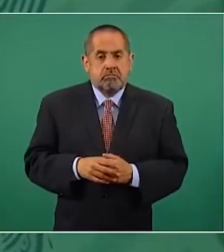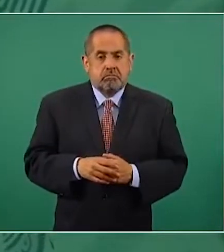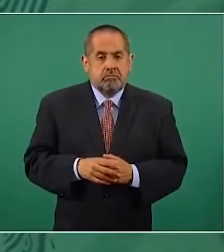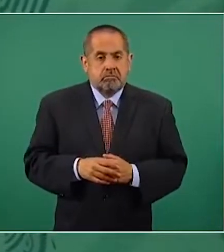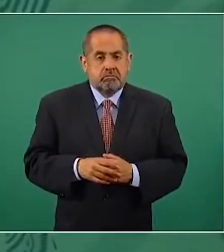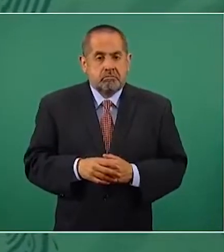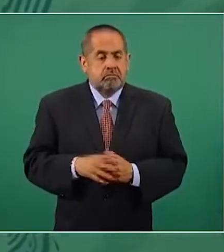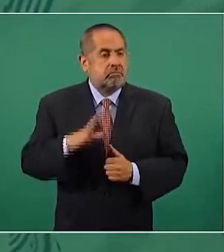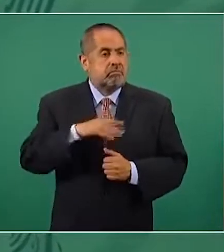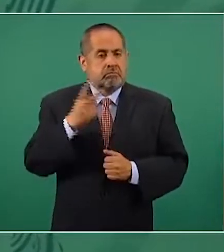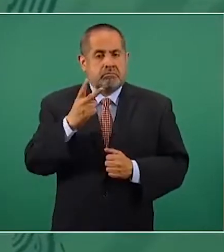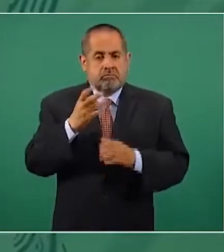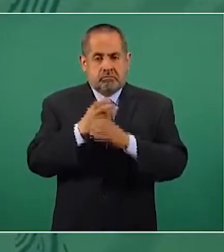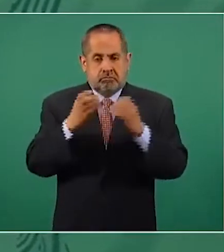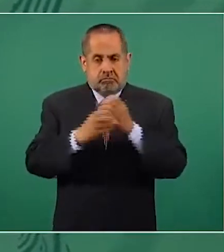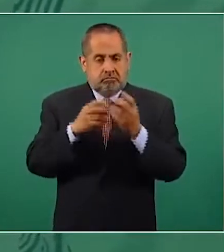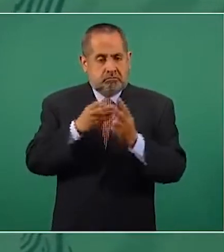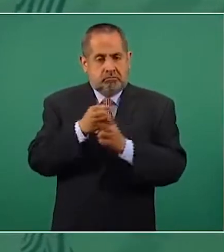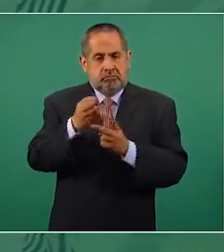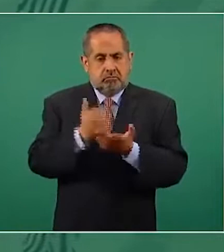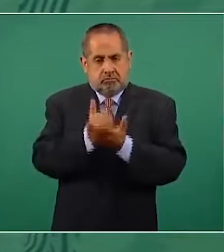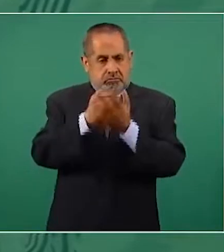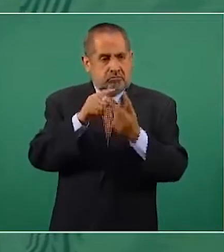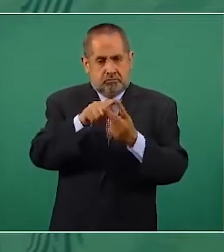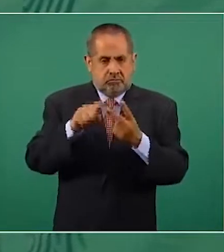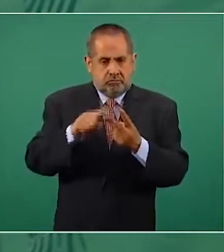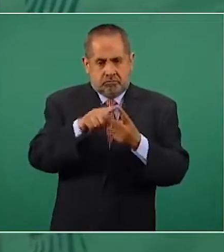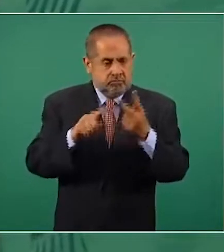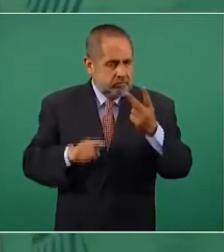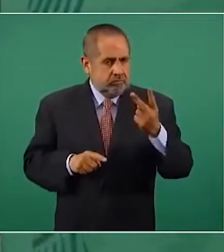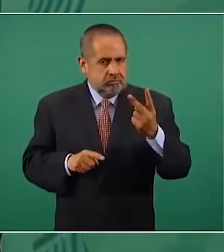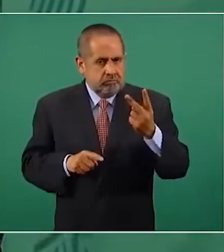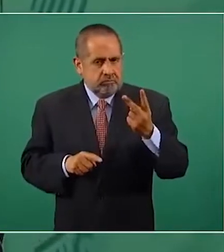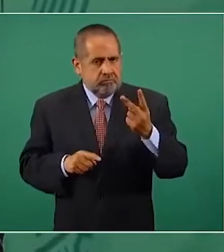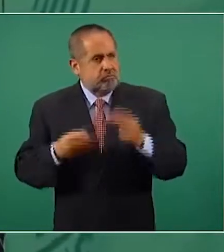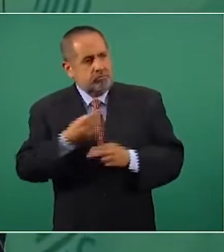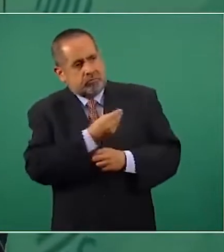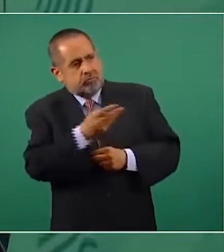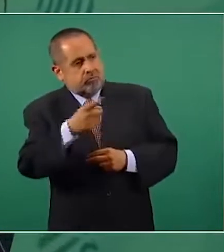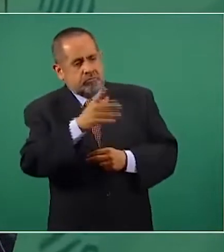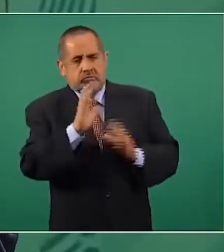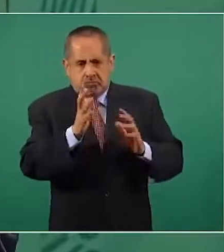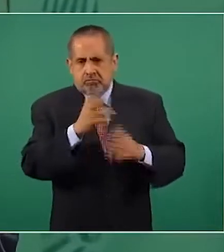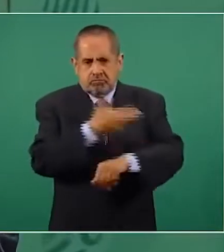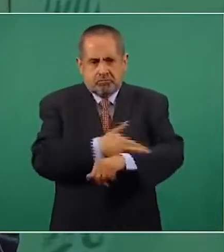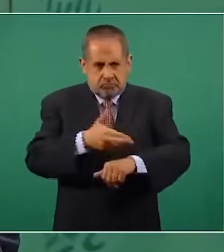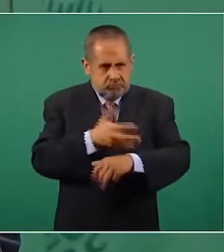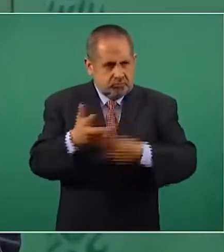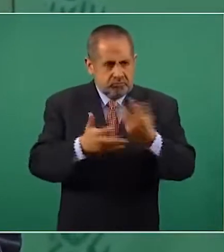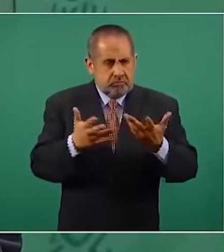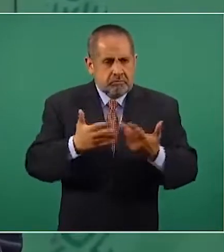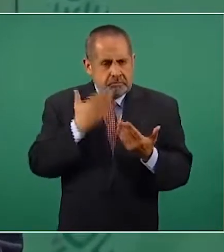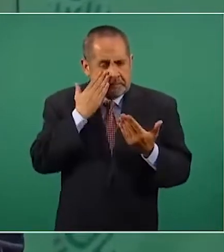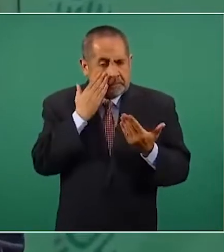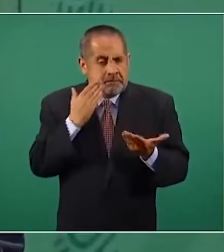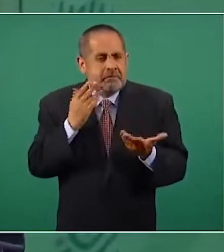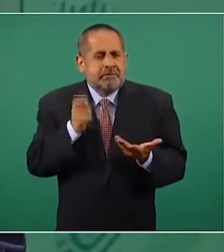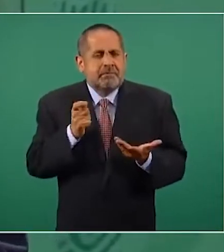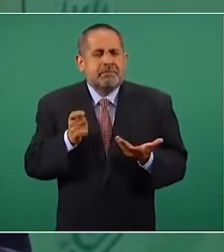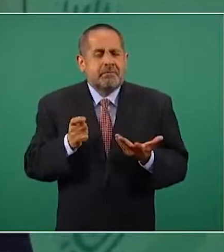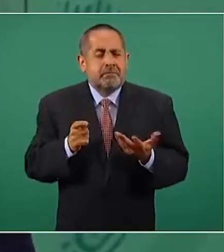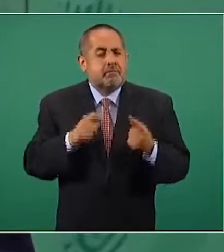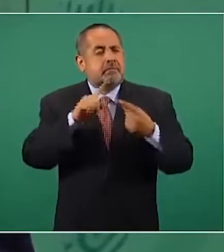león coahuila tamaulipas durango y zacatecas que se vieron afectados por el apagón ocasionado por el mal clima que se